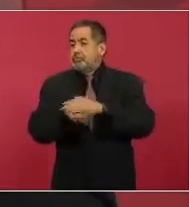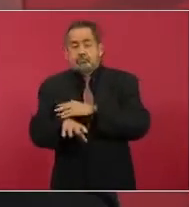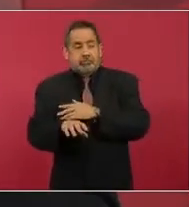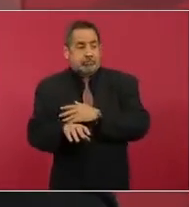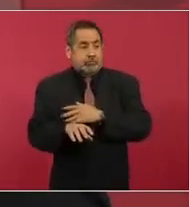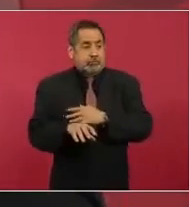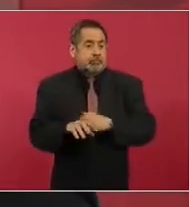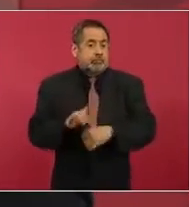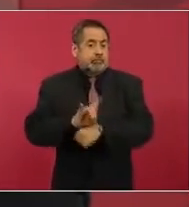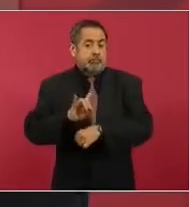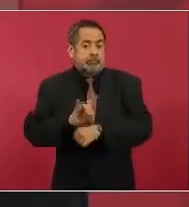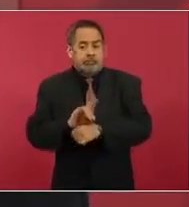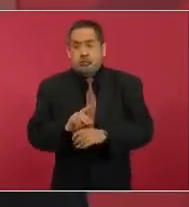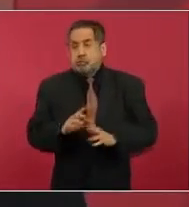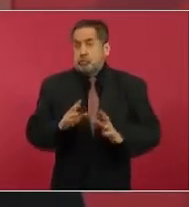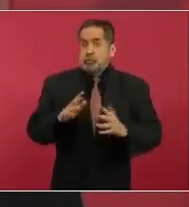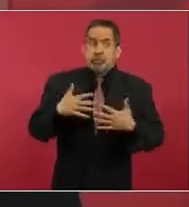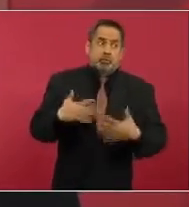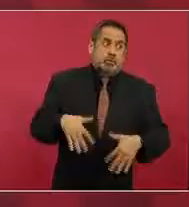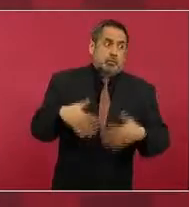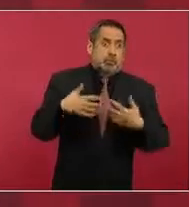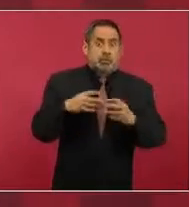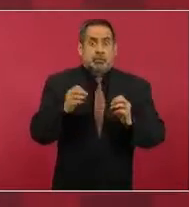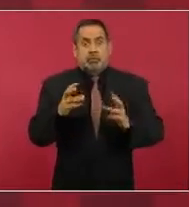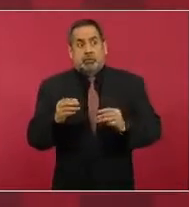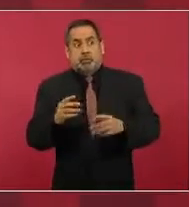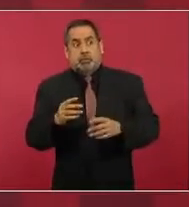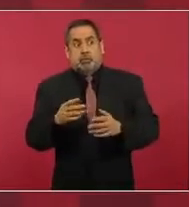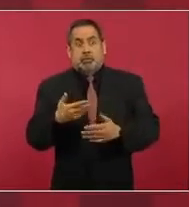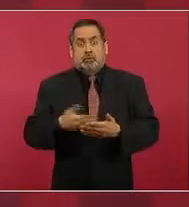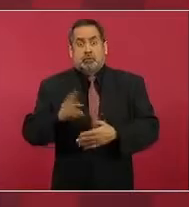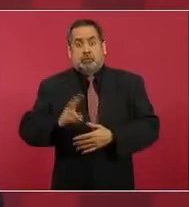¡Oh, qué bárbaro! Ahora sí,